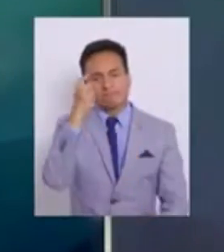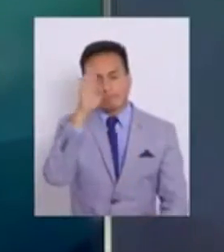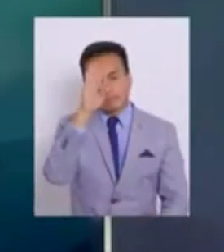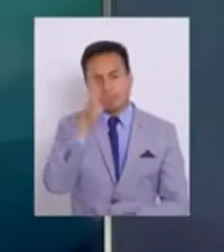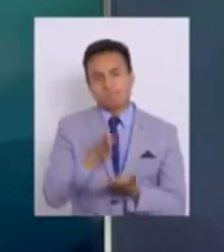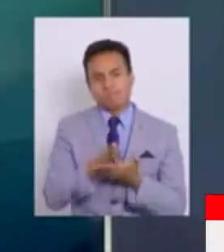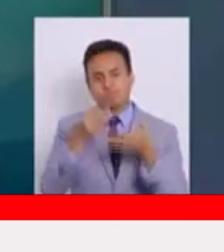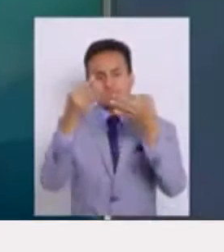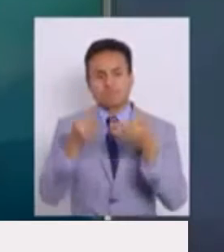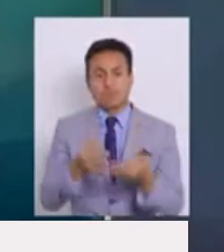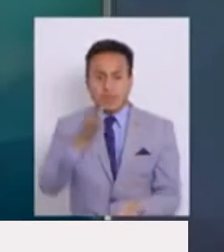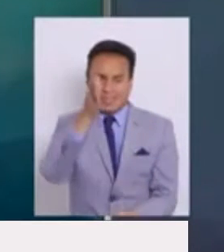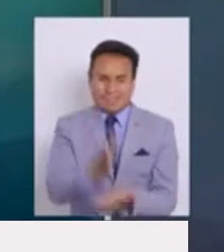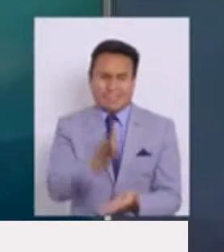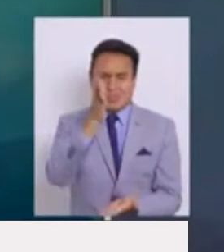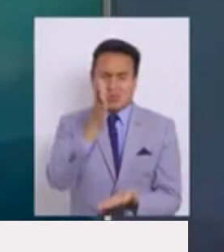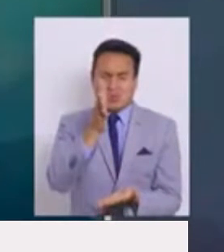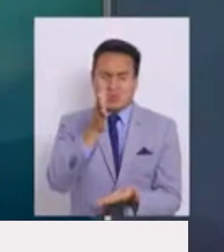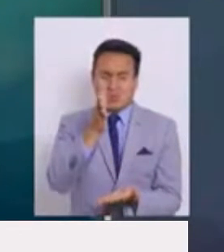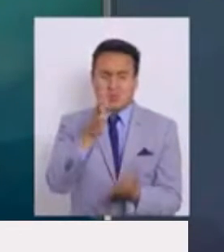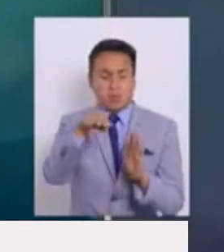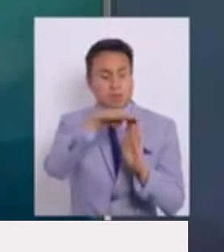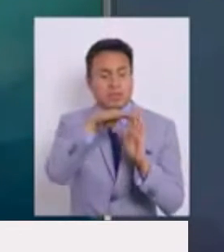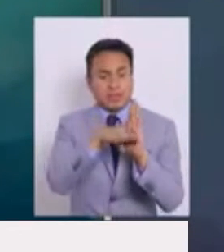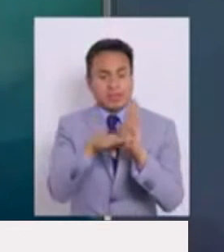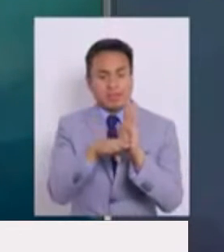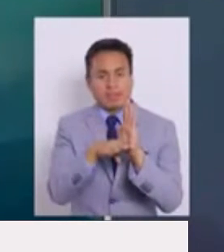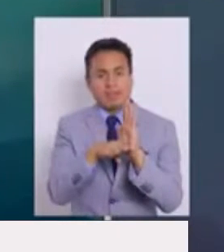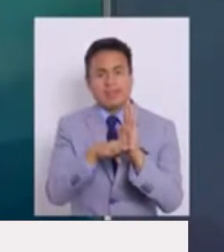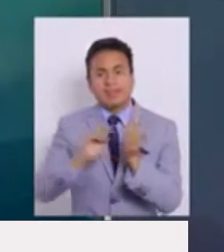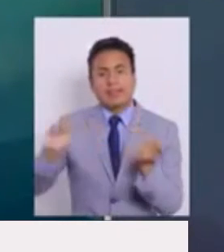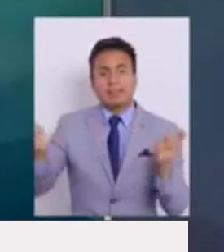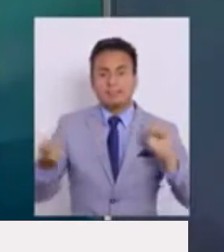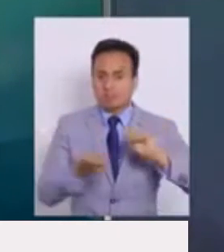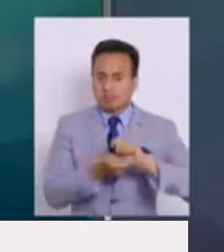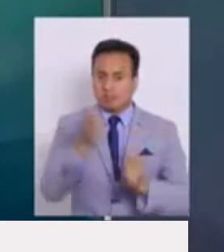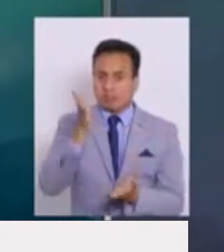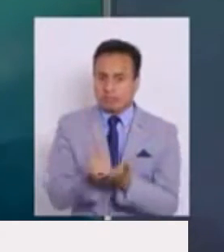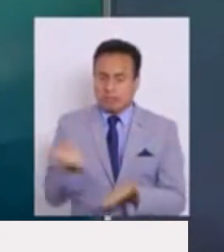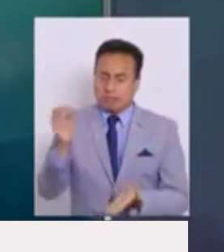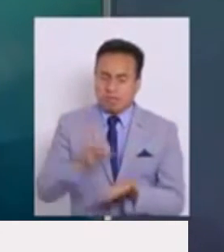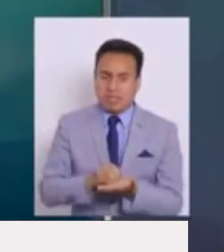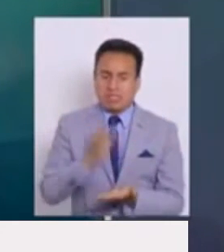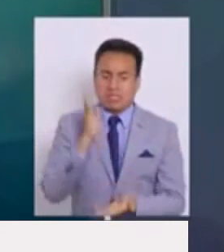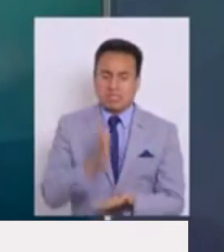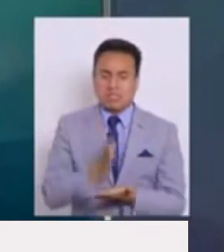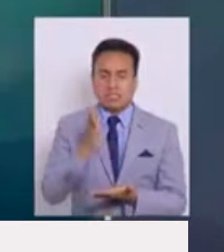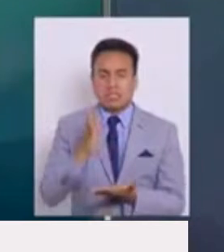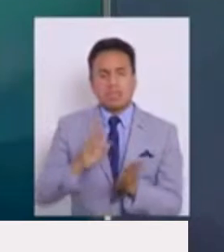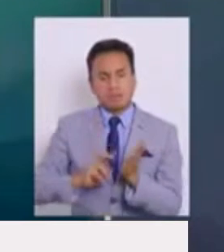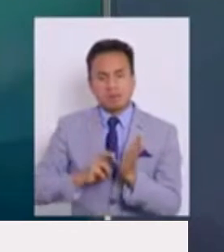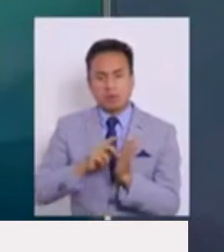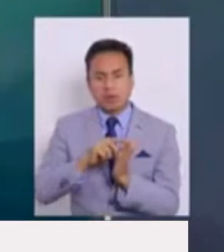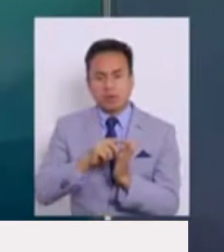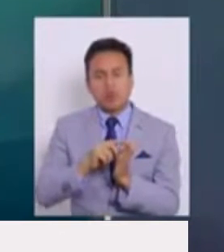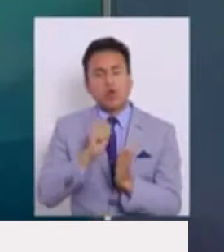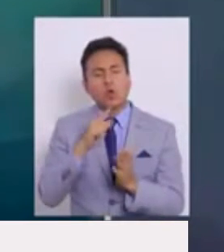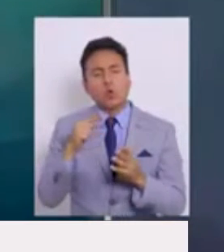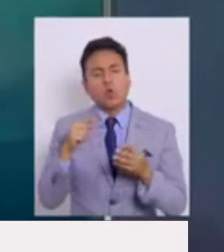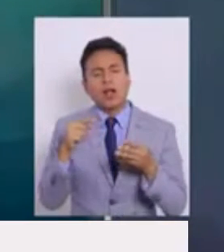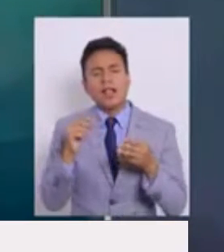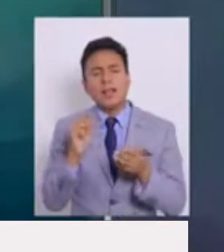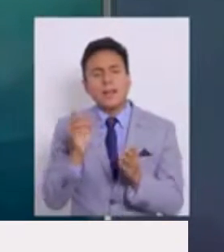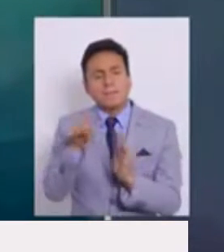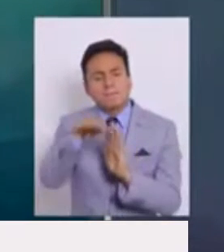endurecer las medidas de la etapa de transición dentro de este paso a paso cuáles son